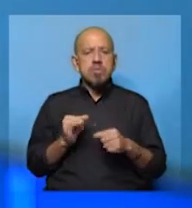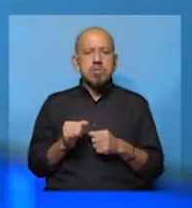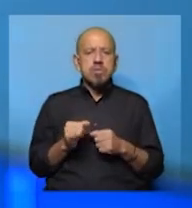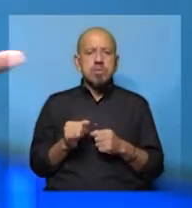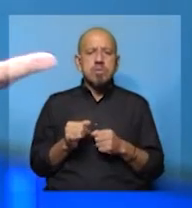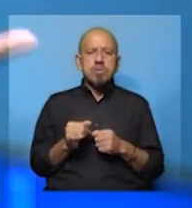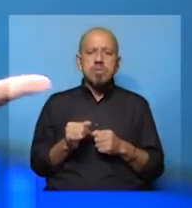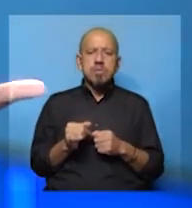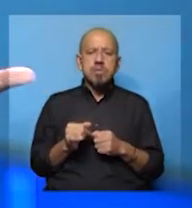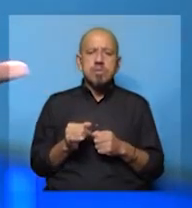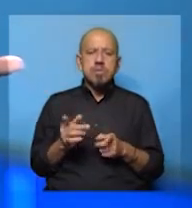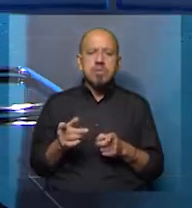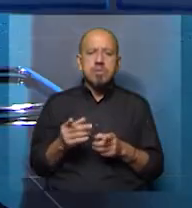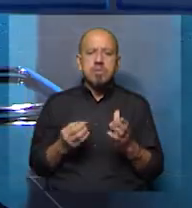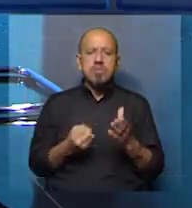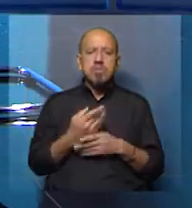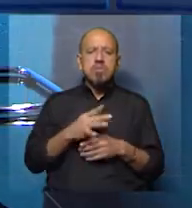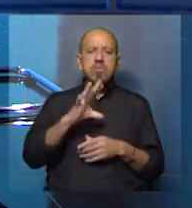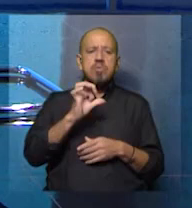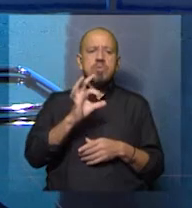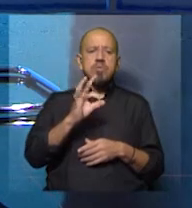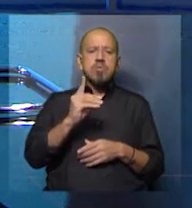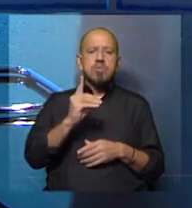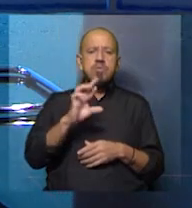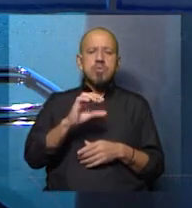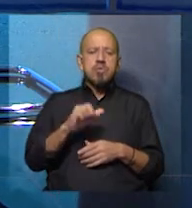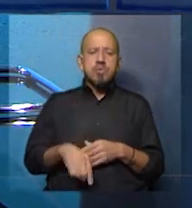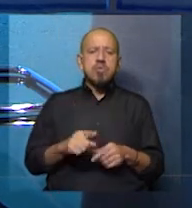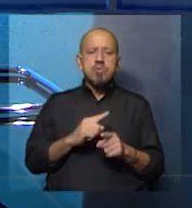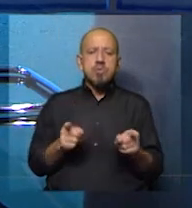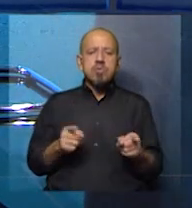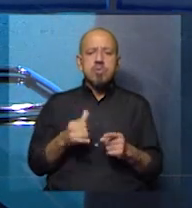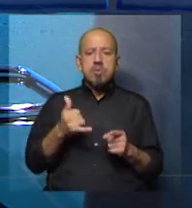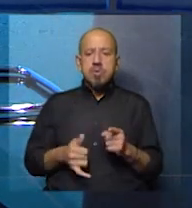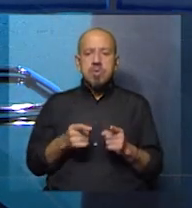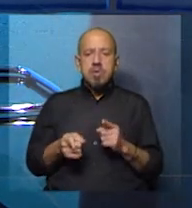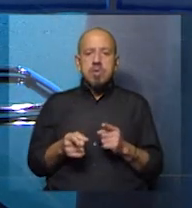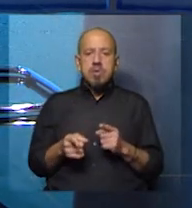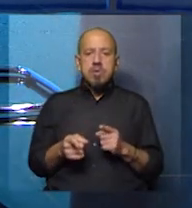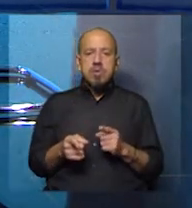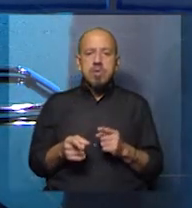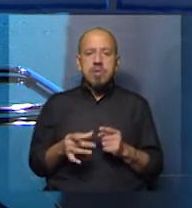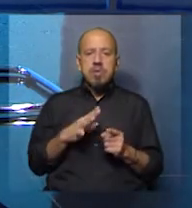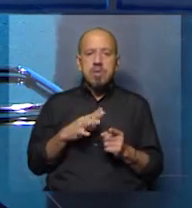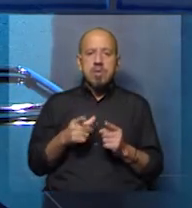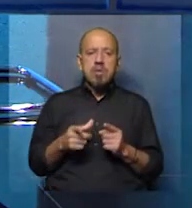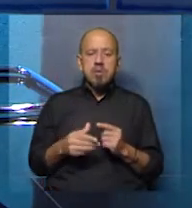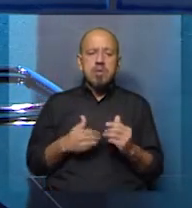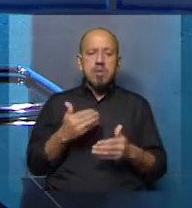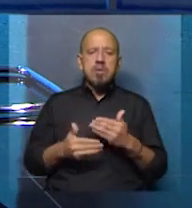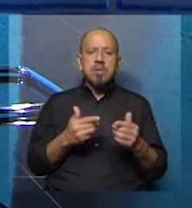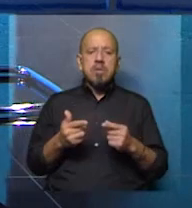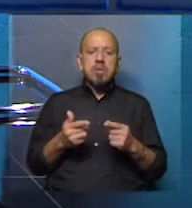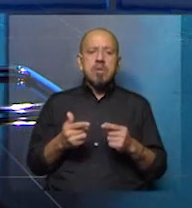que no iba a ser un nuevo sodre y por lo tanto el tener esa posibilidad y eso implicó un proceso